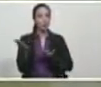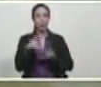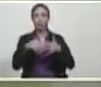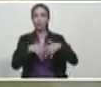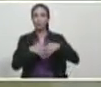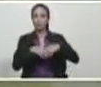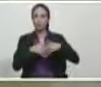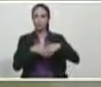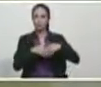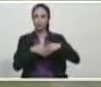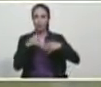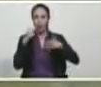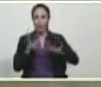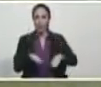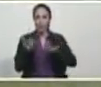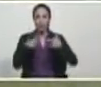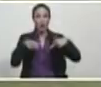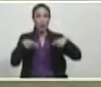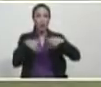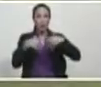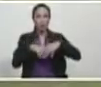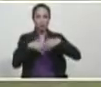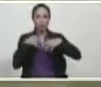fábrica automotriz